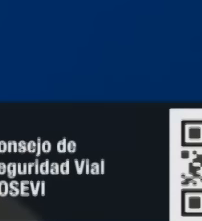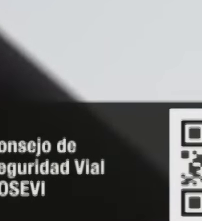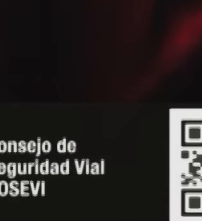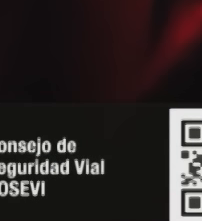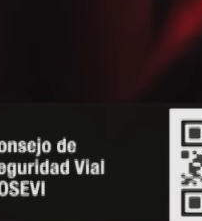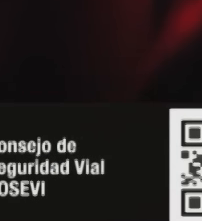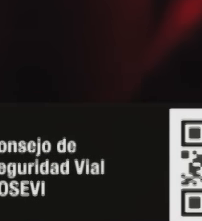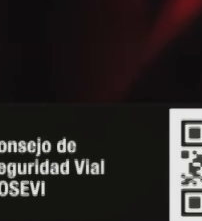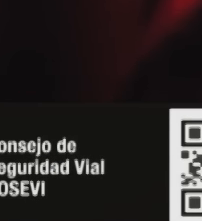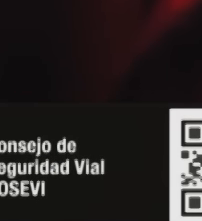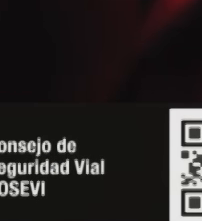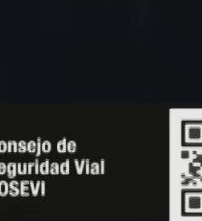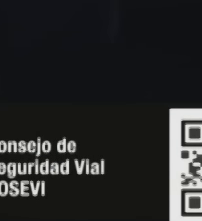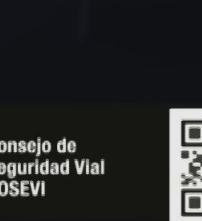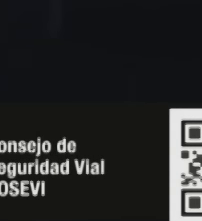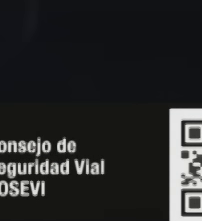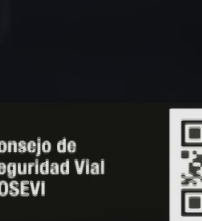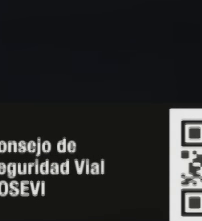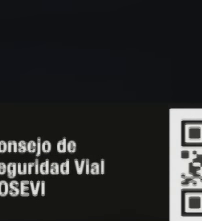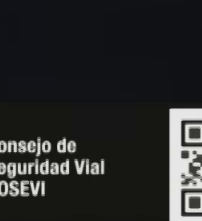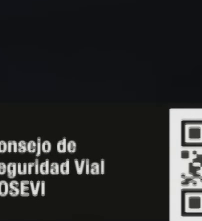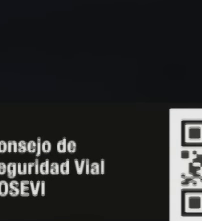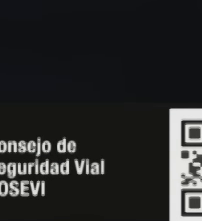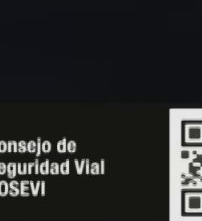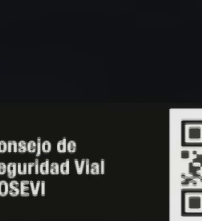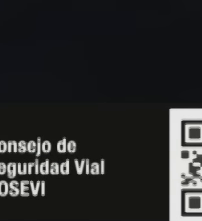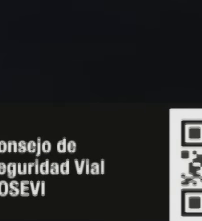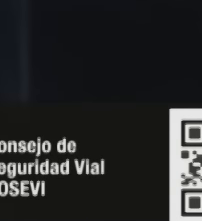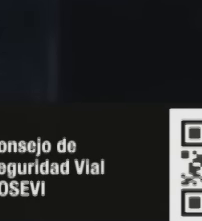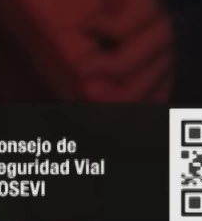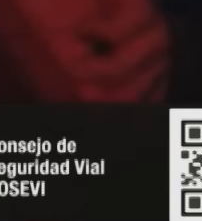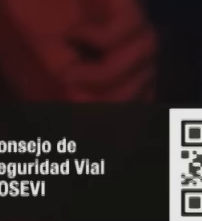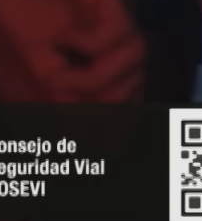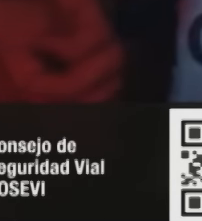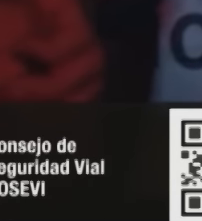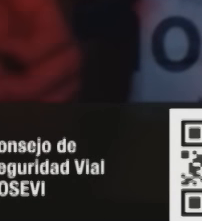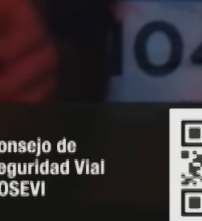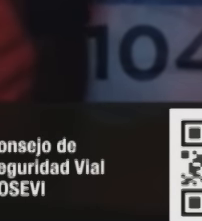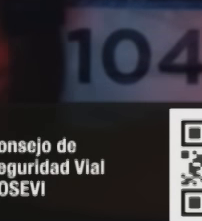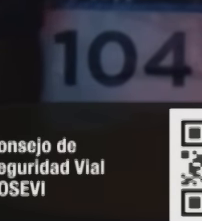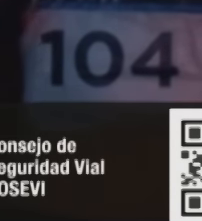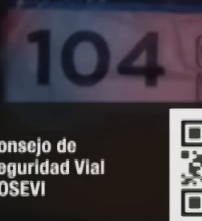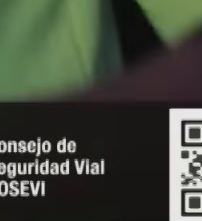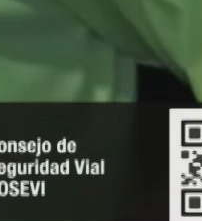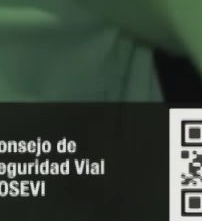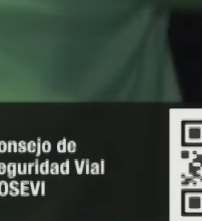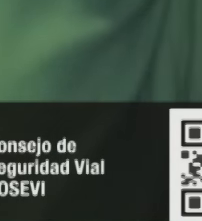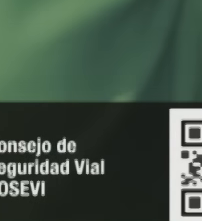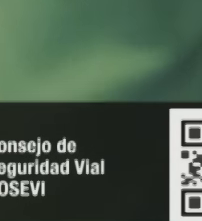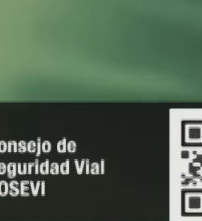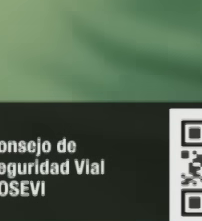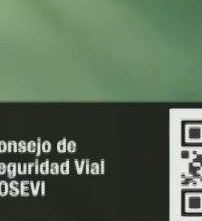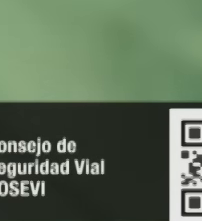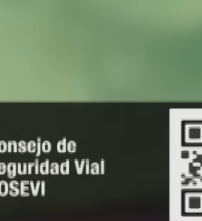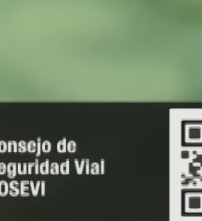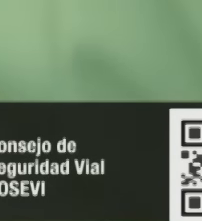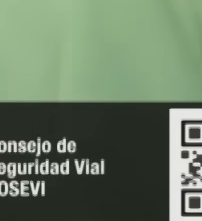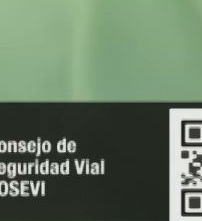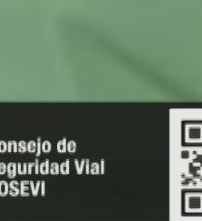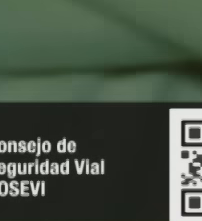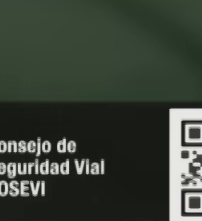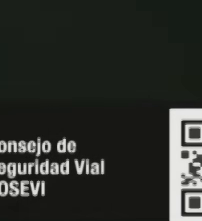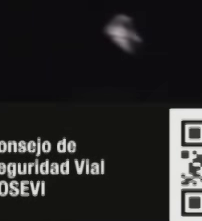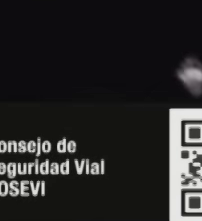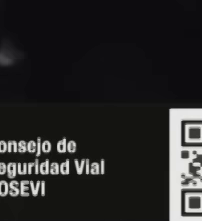edición de la media maratón de Jacob media No pero y hay una de creo que hay media y hay